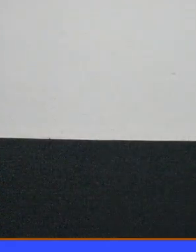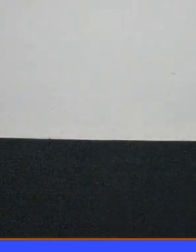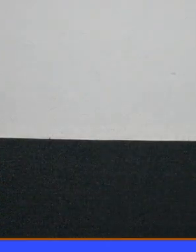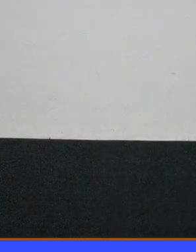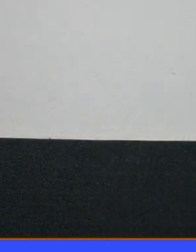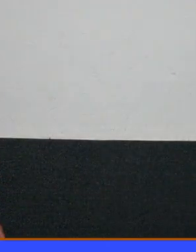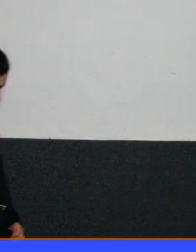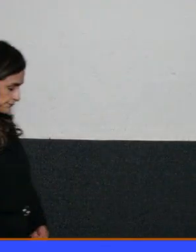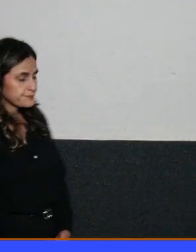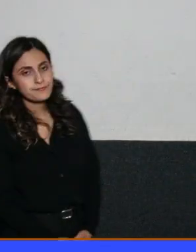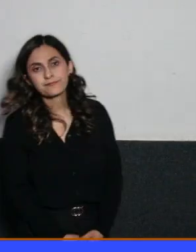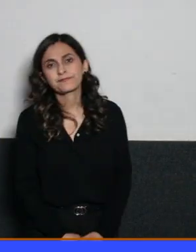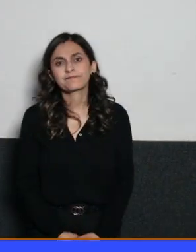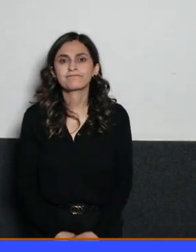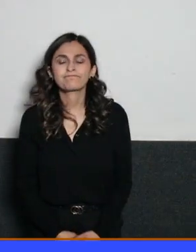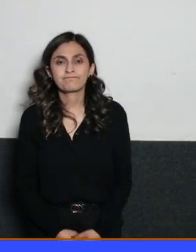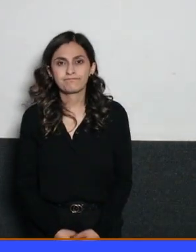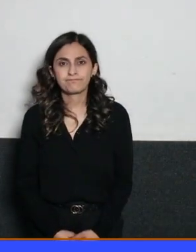cuéntenme,